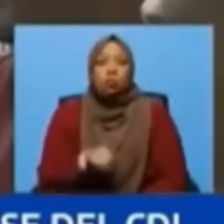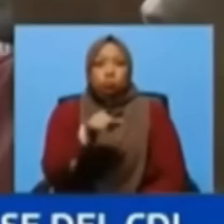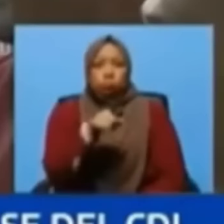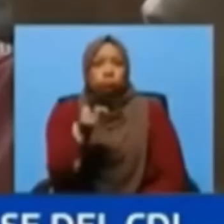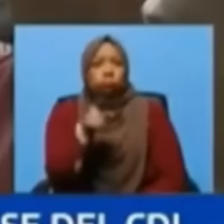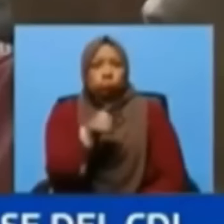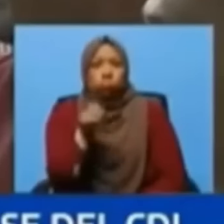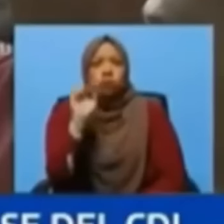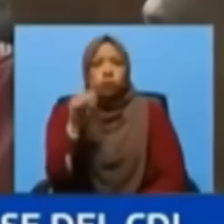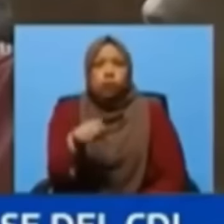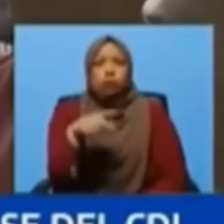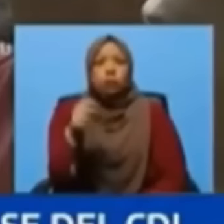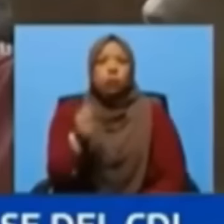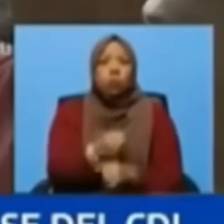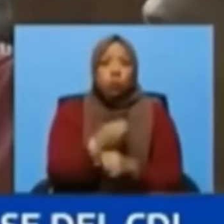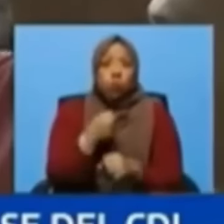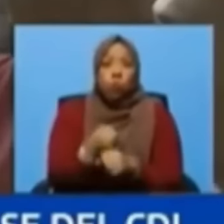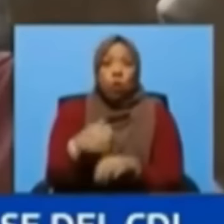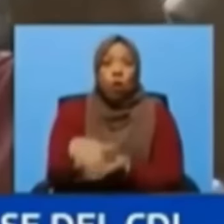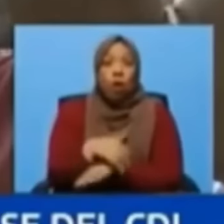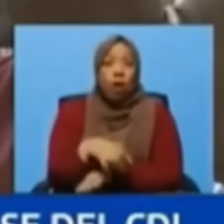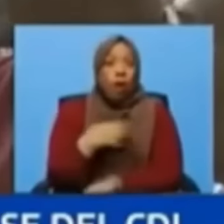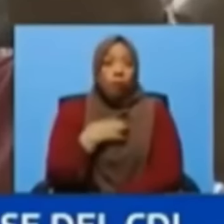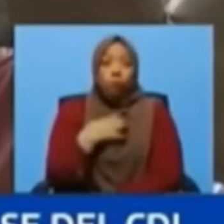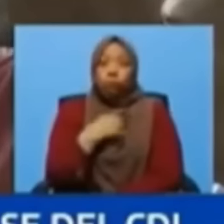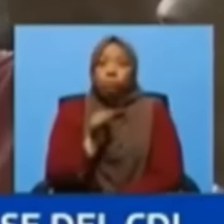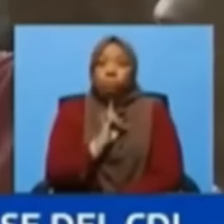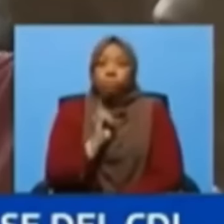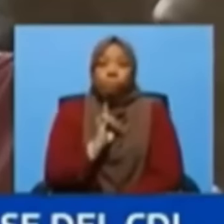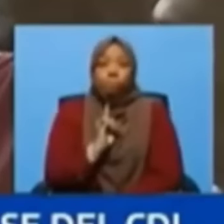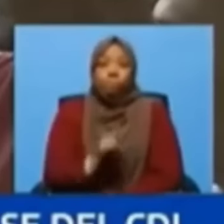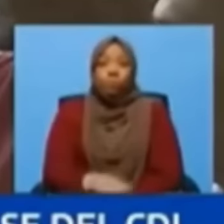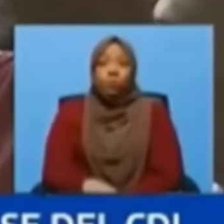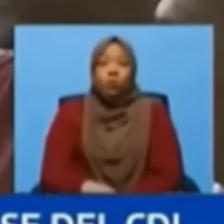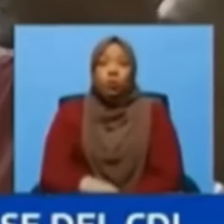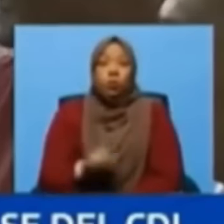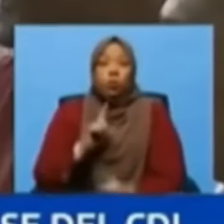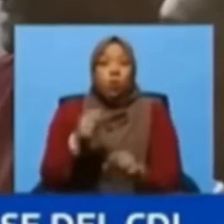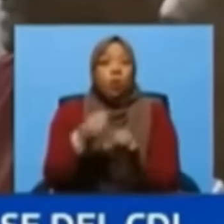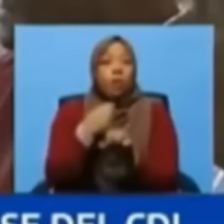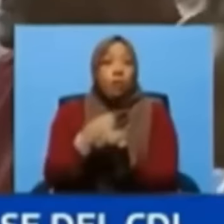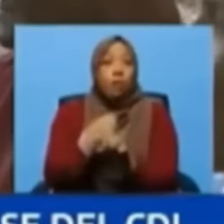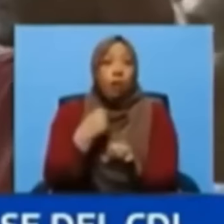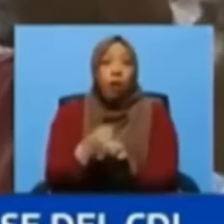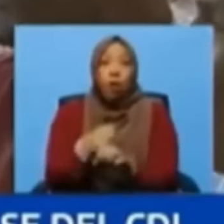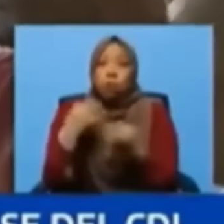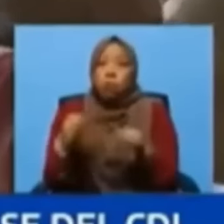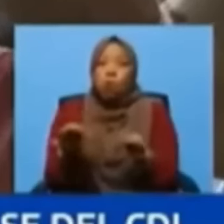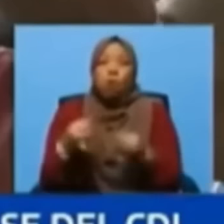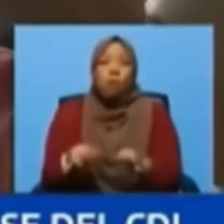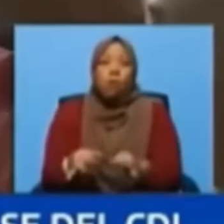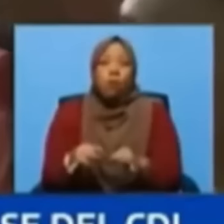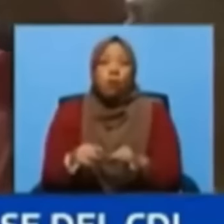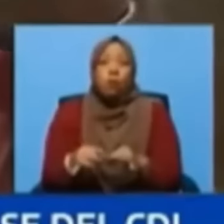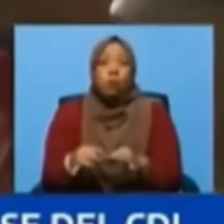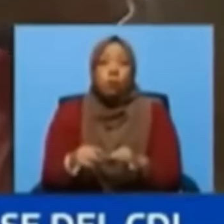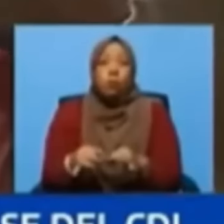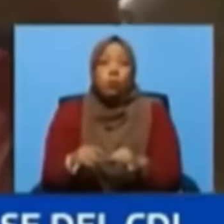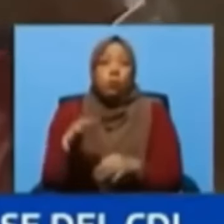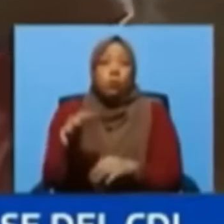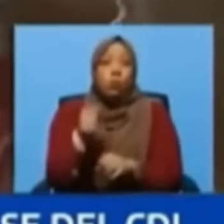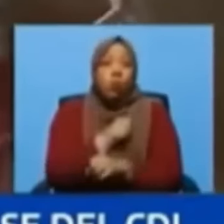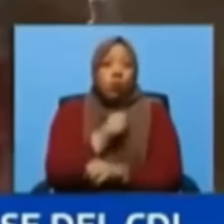asustaron No salieron para la calle salieron a trabajar este asustó este